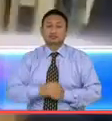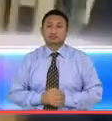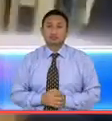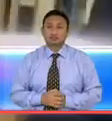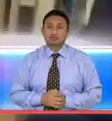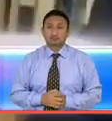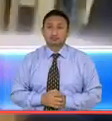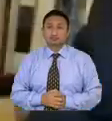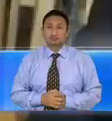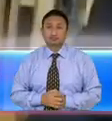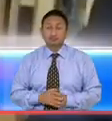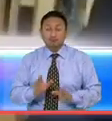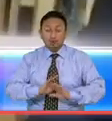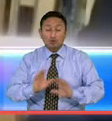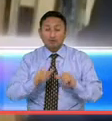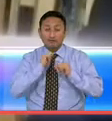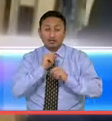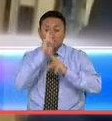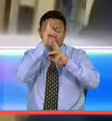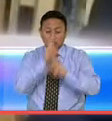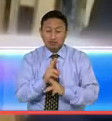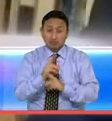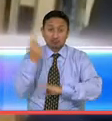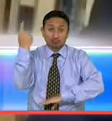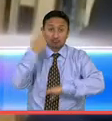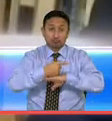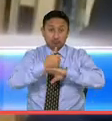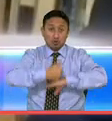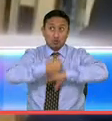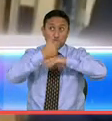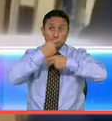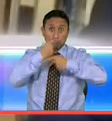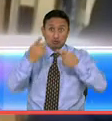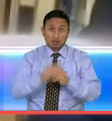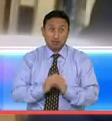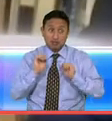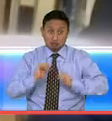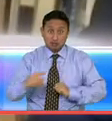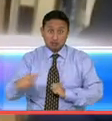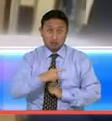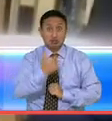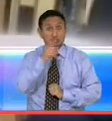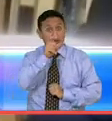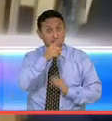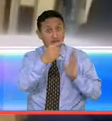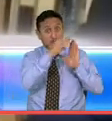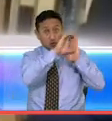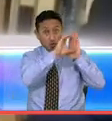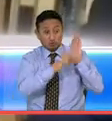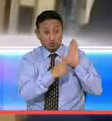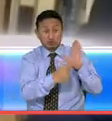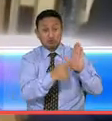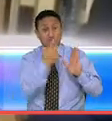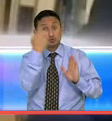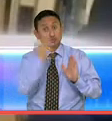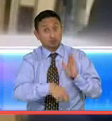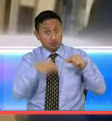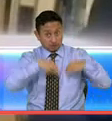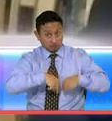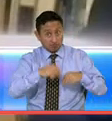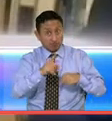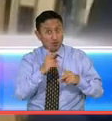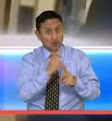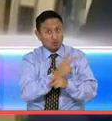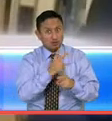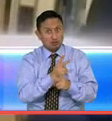No solo por incumplimiento de orden legítima de autoridad pública, que es un delito penal, sino inclusive, y en eso hay que tener mucho